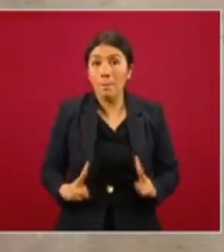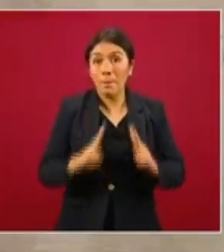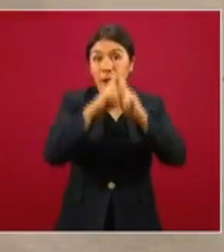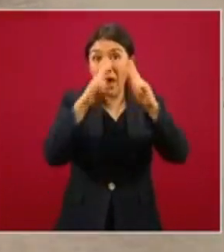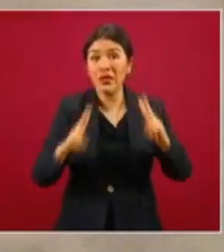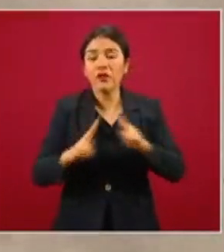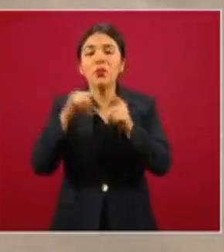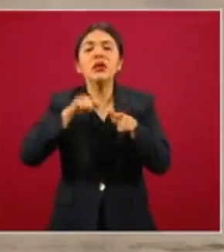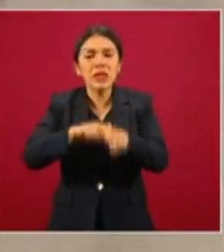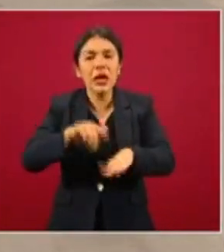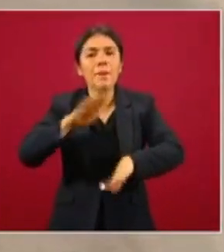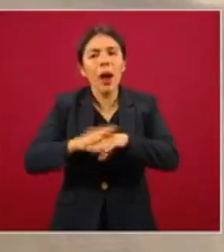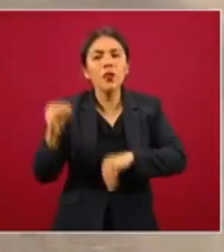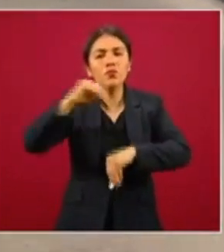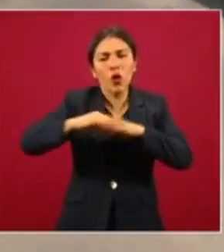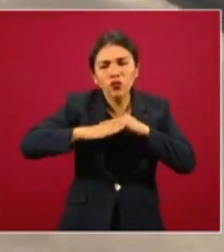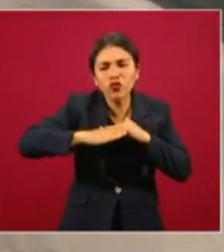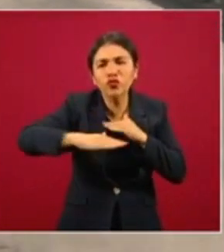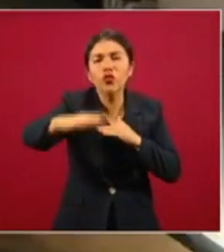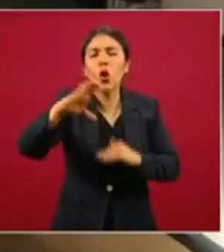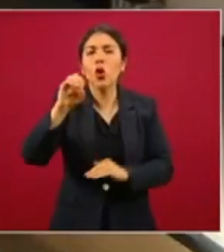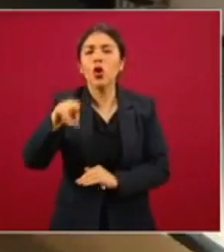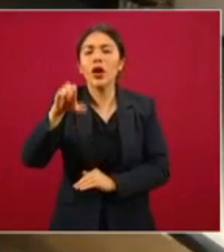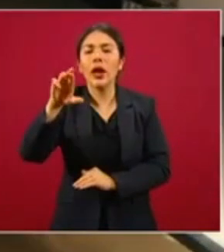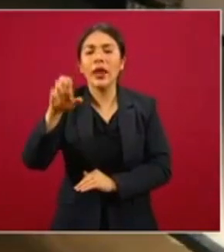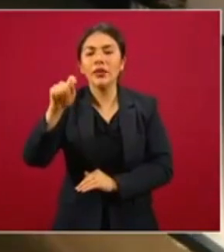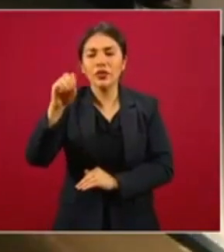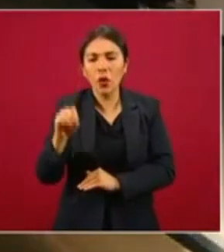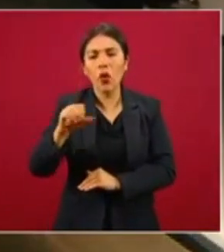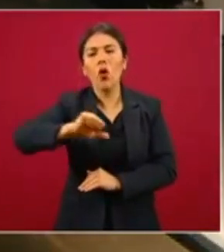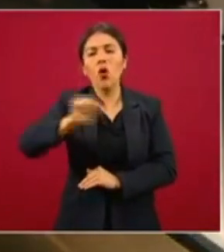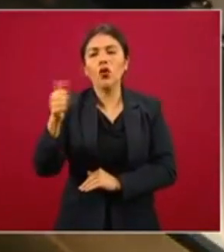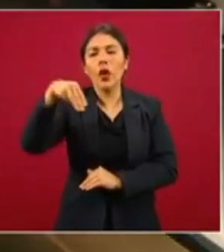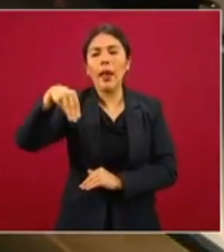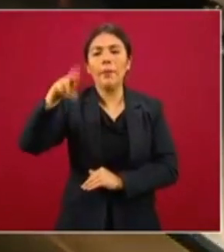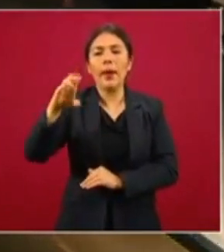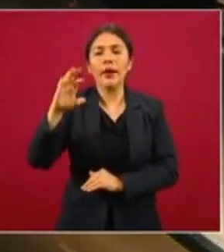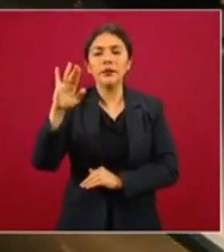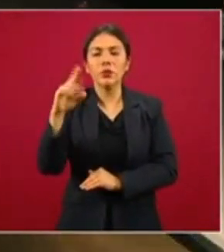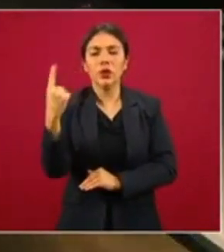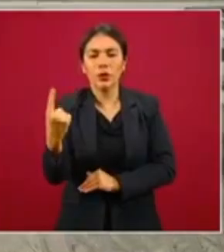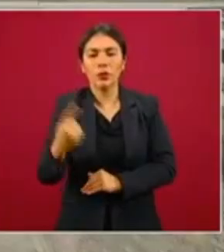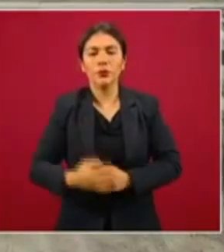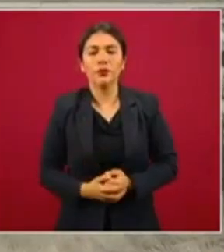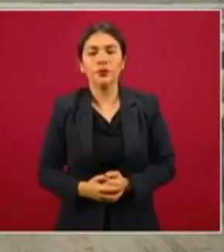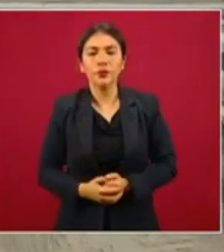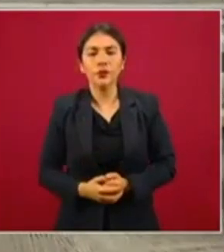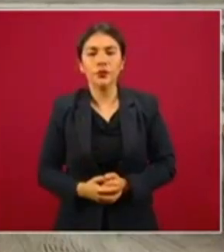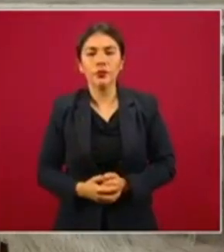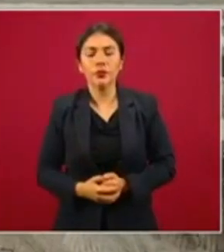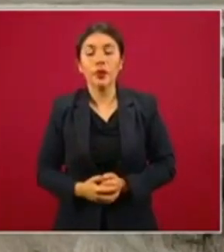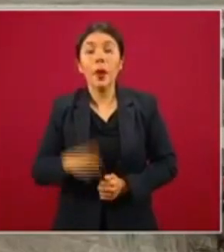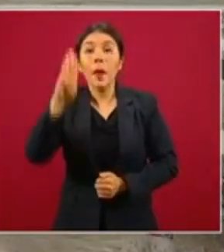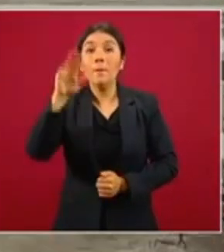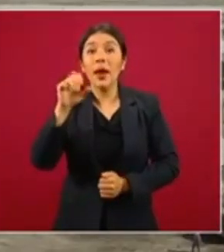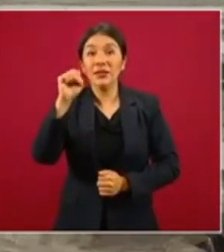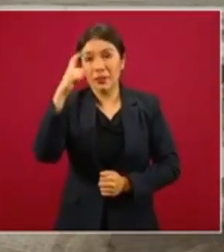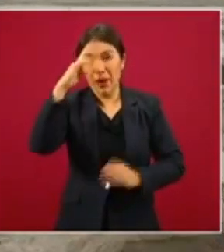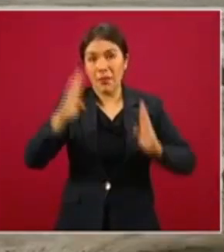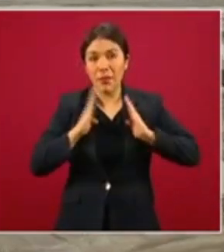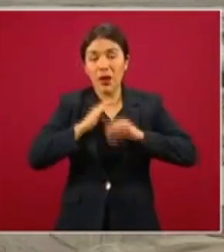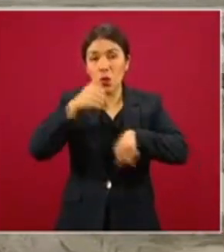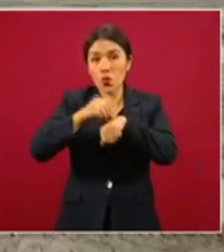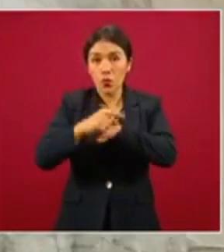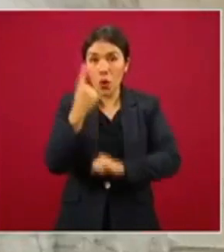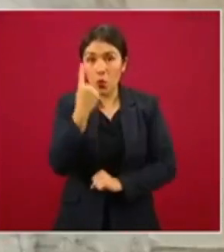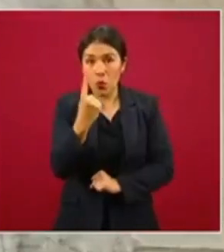se continúa con el tendido de la capa de concreto magro y de concreto MR51. En la base aérea militar